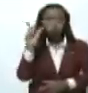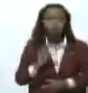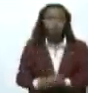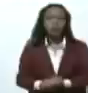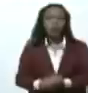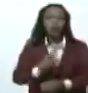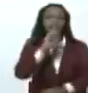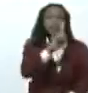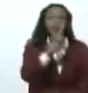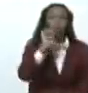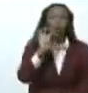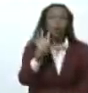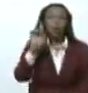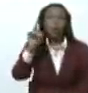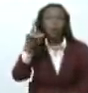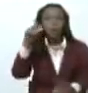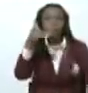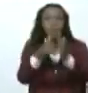con